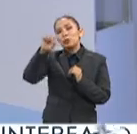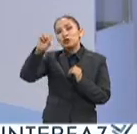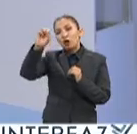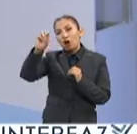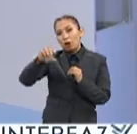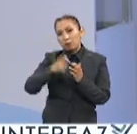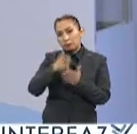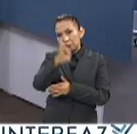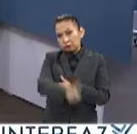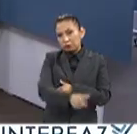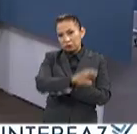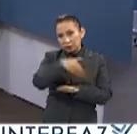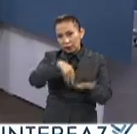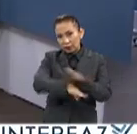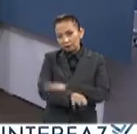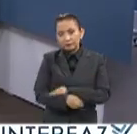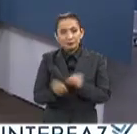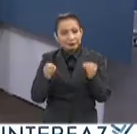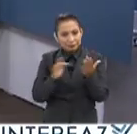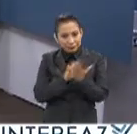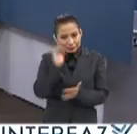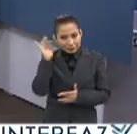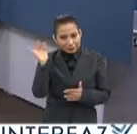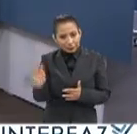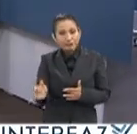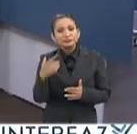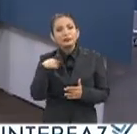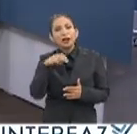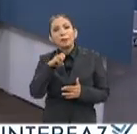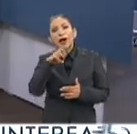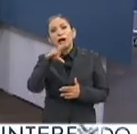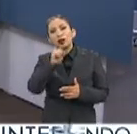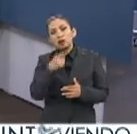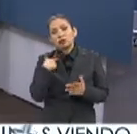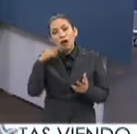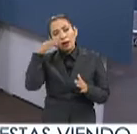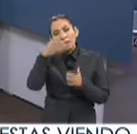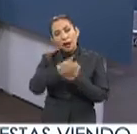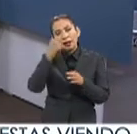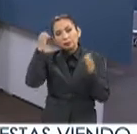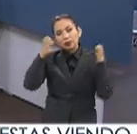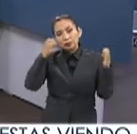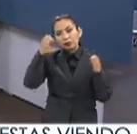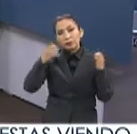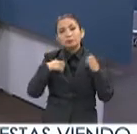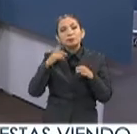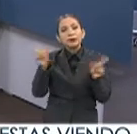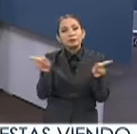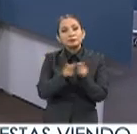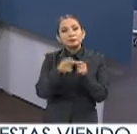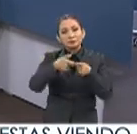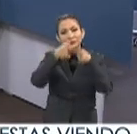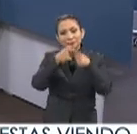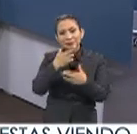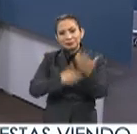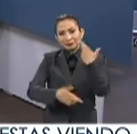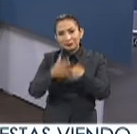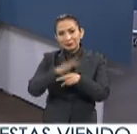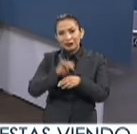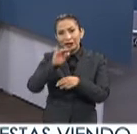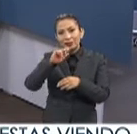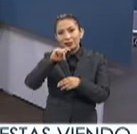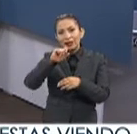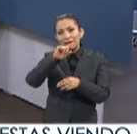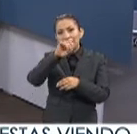entrada. Habitatexpo.com. Perfecto, muchísimas gracias, Marcos, estaremos ahí en la exposición. Genial. Vamos a un breve corte, regresamos más